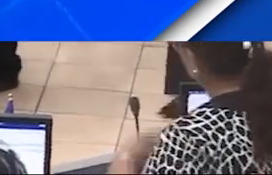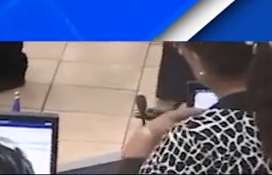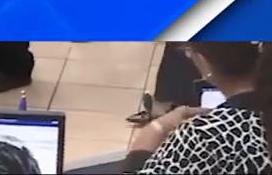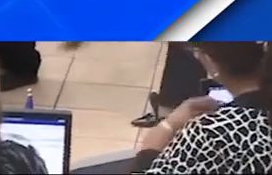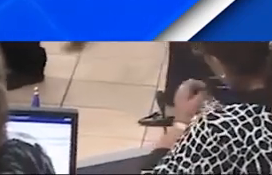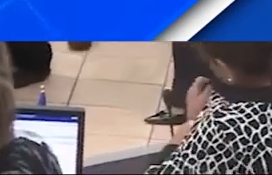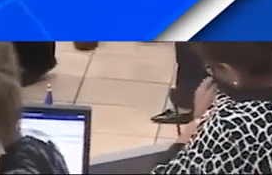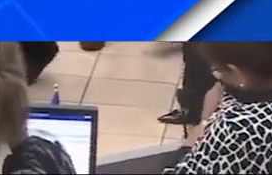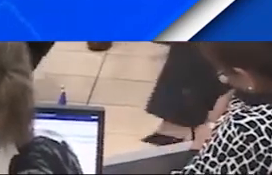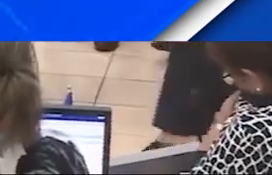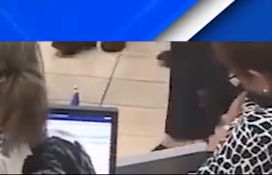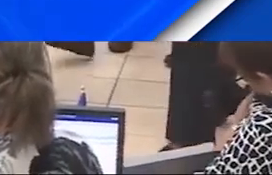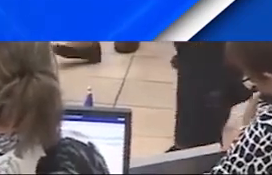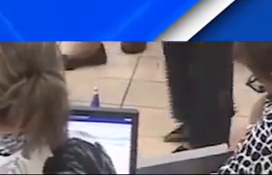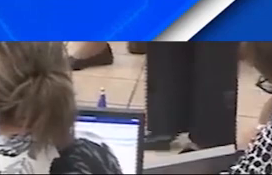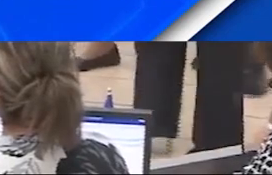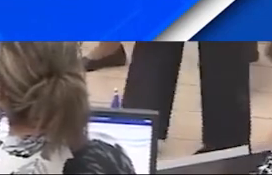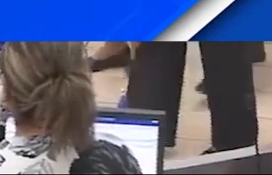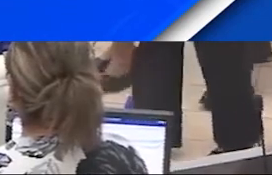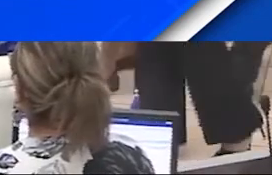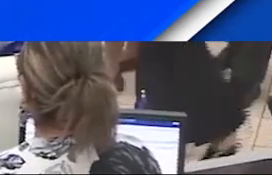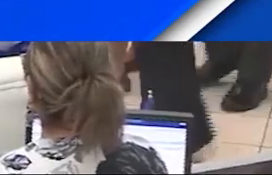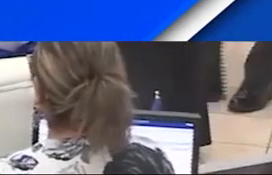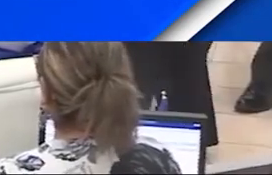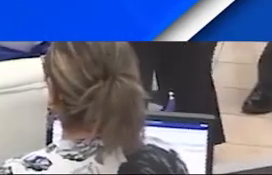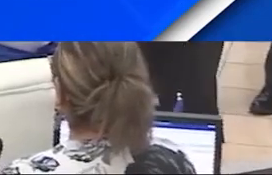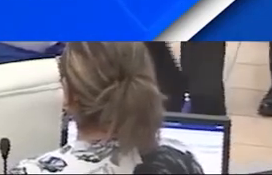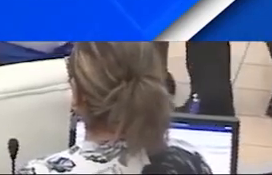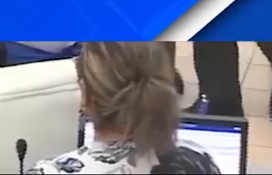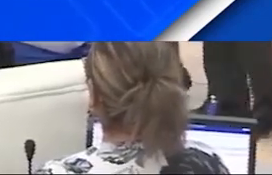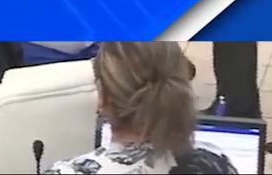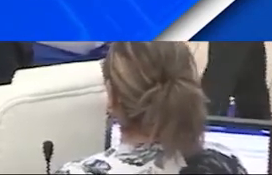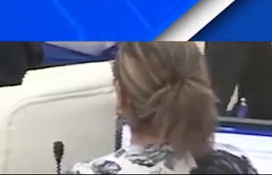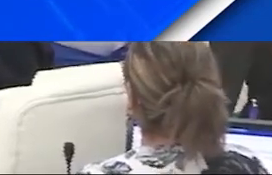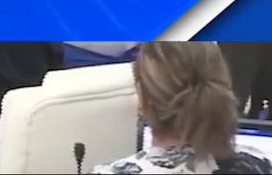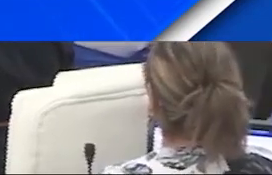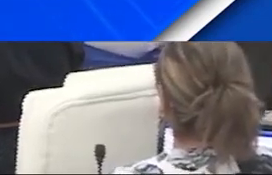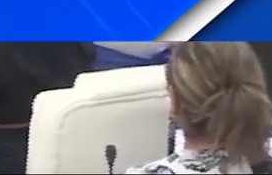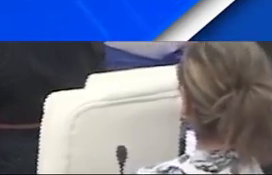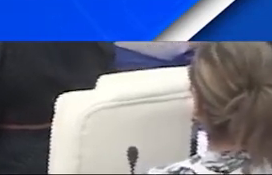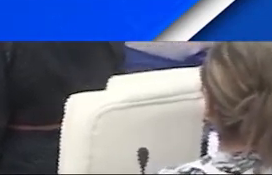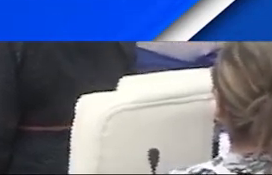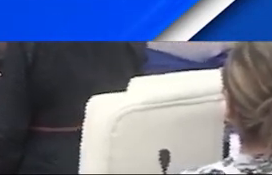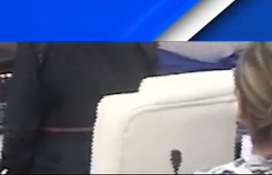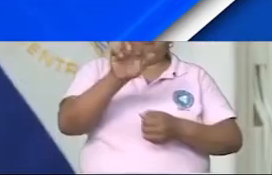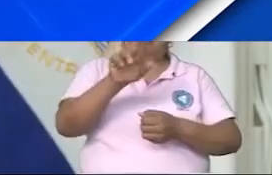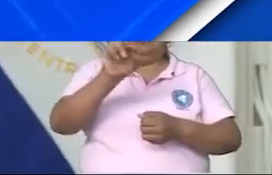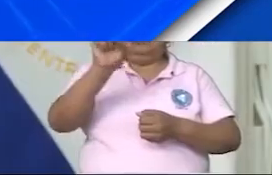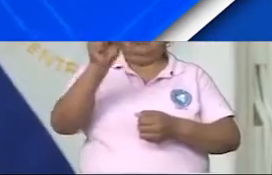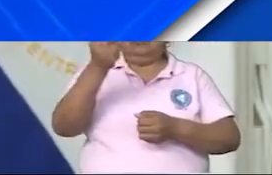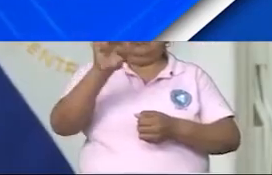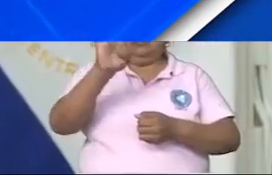65 años, quien falleció este pasado sábado 8 de julio por complicaciones de salud.